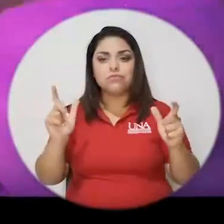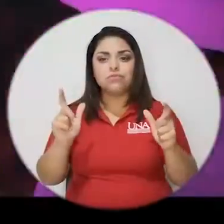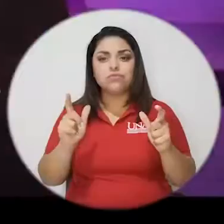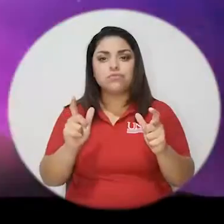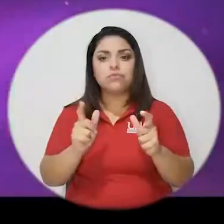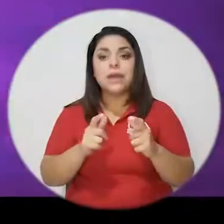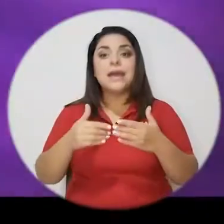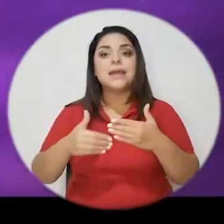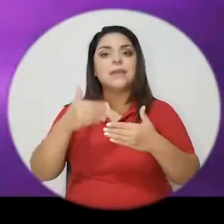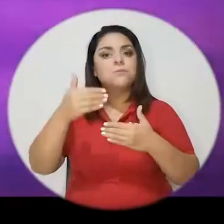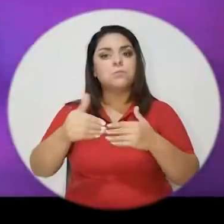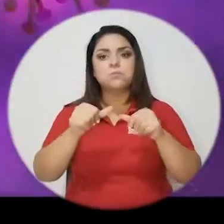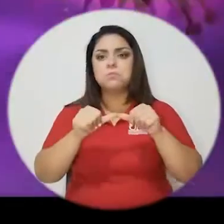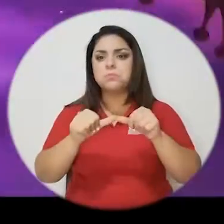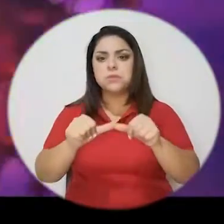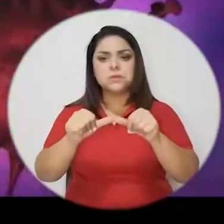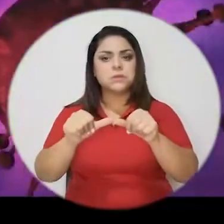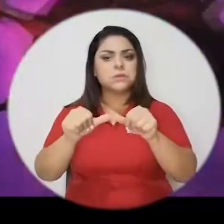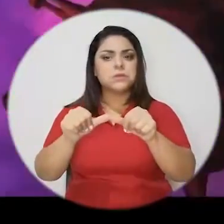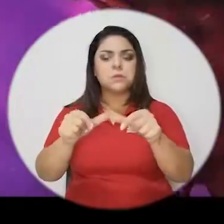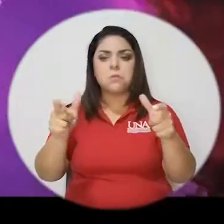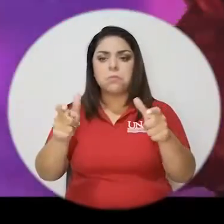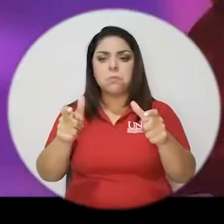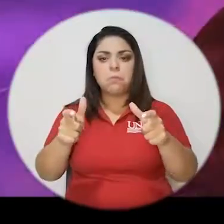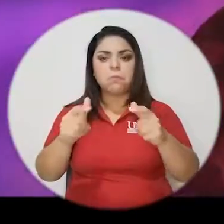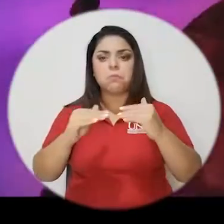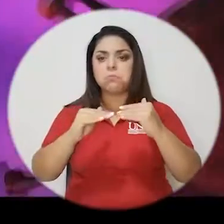que luego se ha sostenido, afortunadamente.